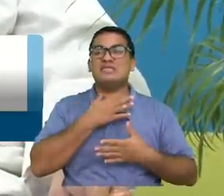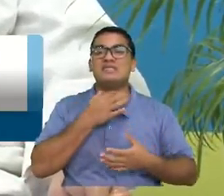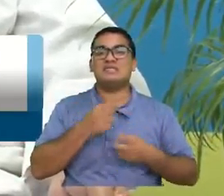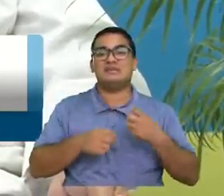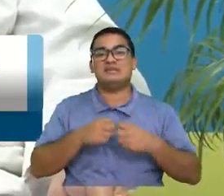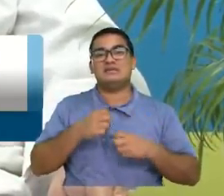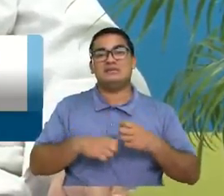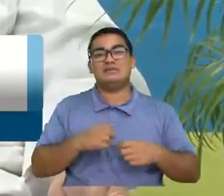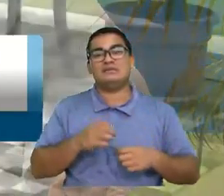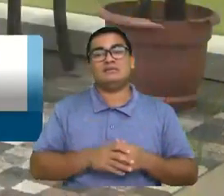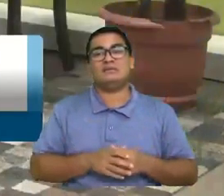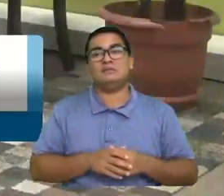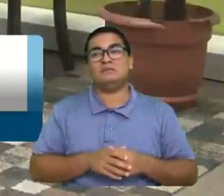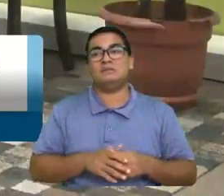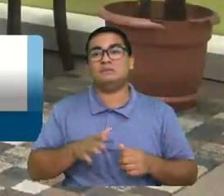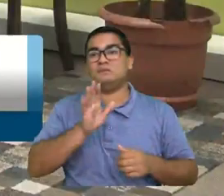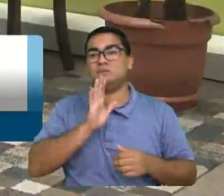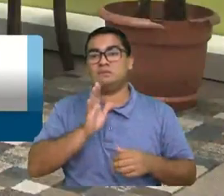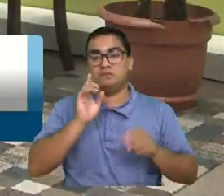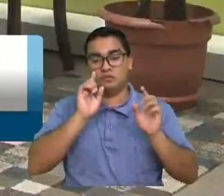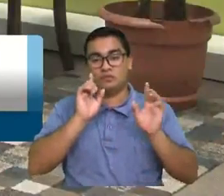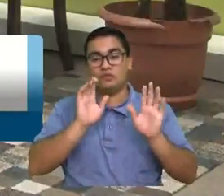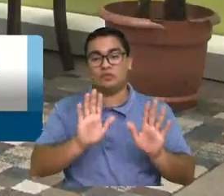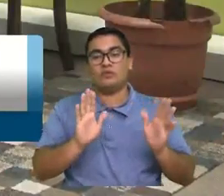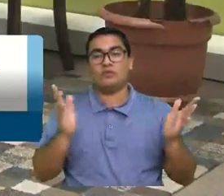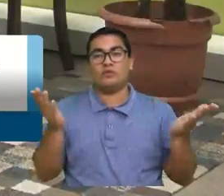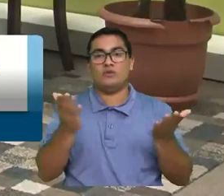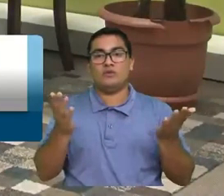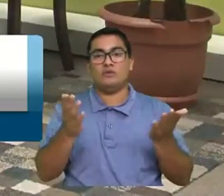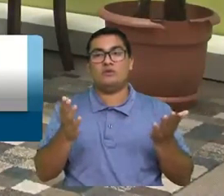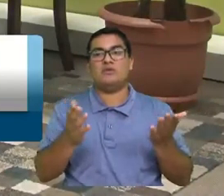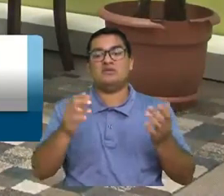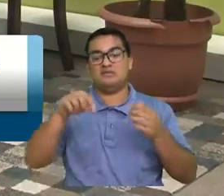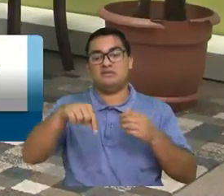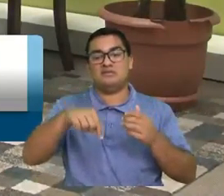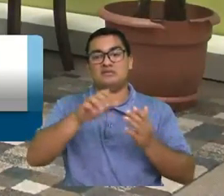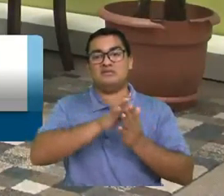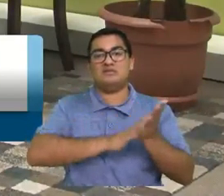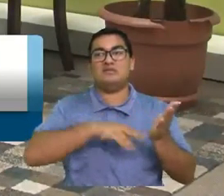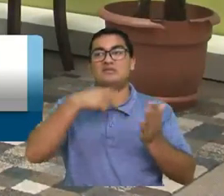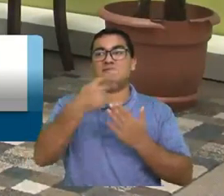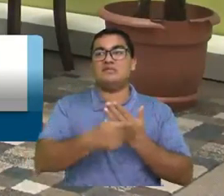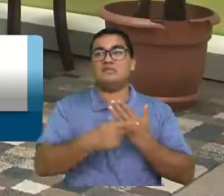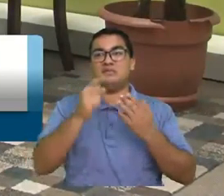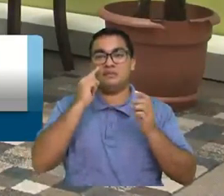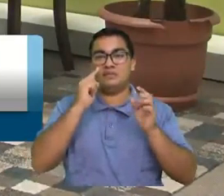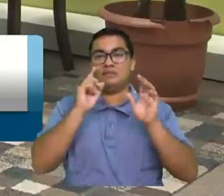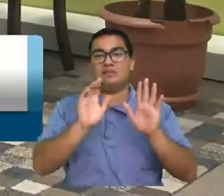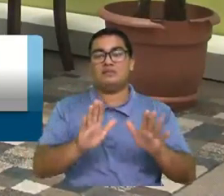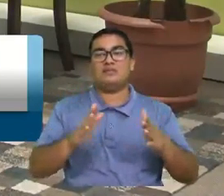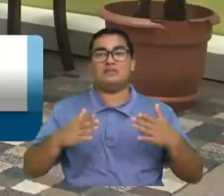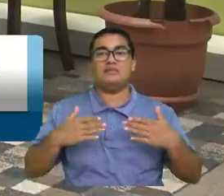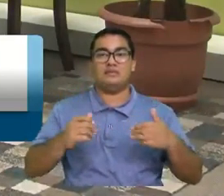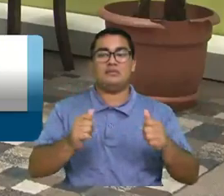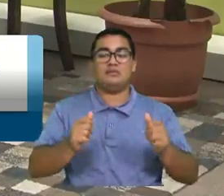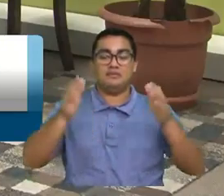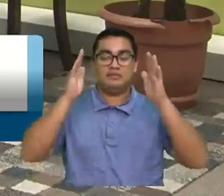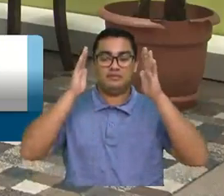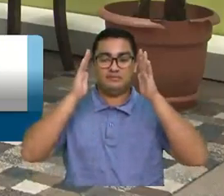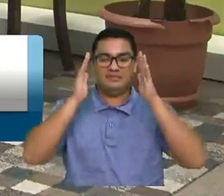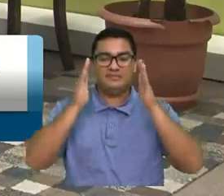garganta. Ahora, hablemos de la prevención, ya para ir concluyendo. Este programa se llama Prevenir y Salud, precisamente porque está enfocado en